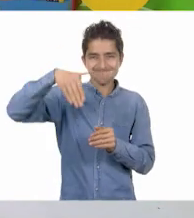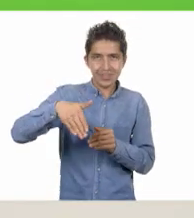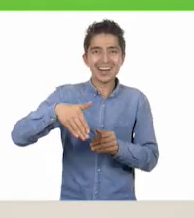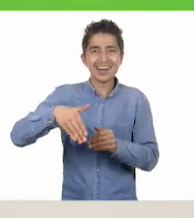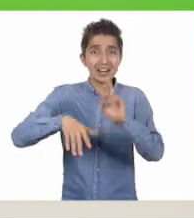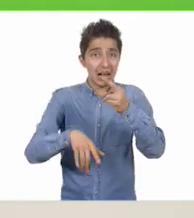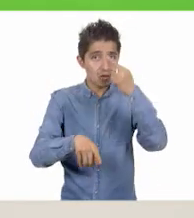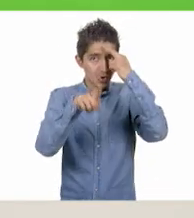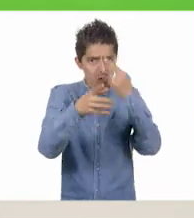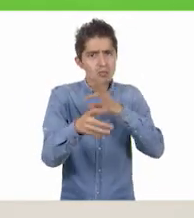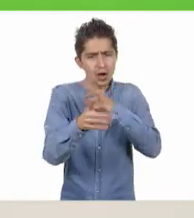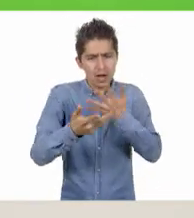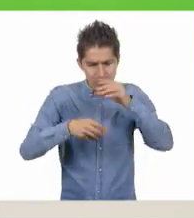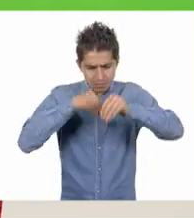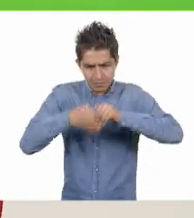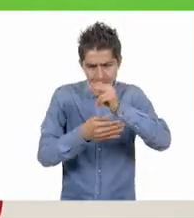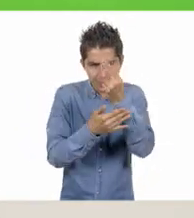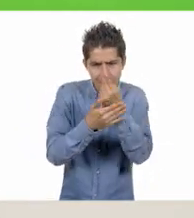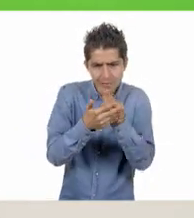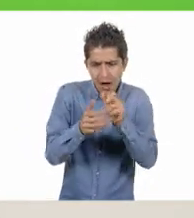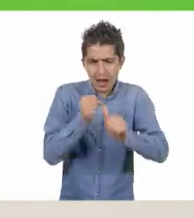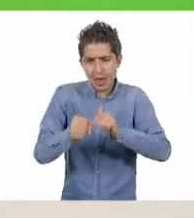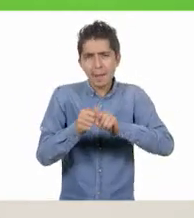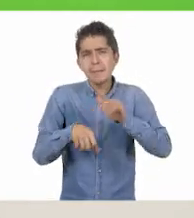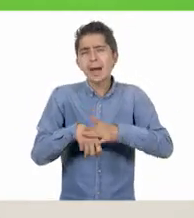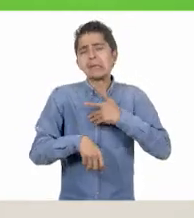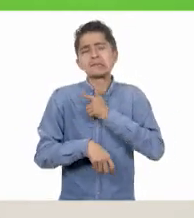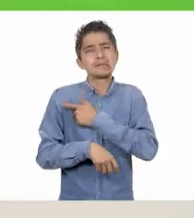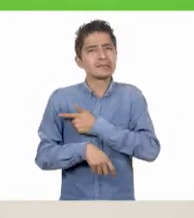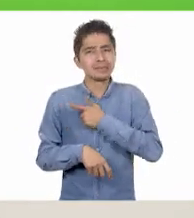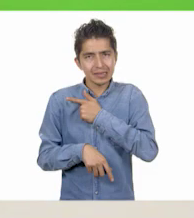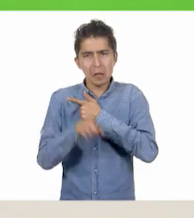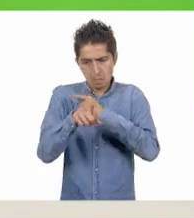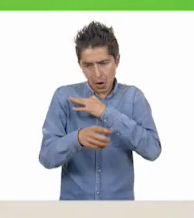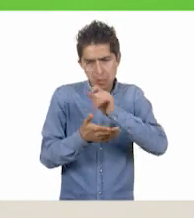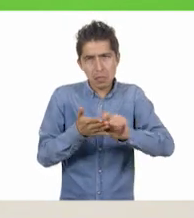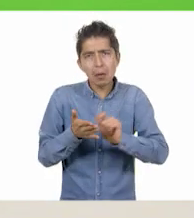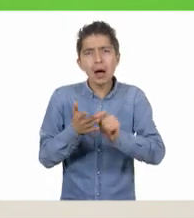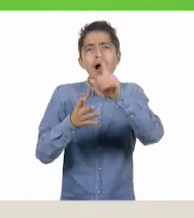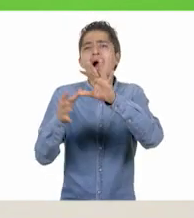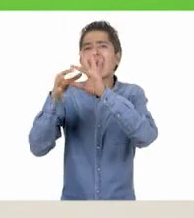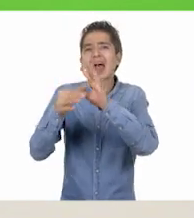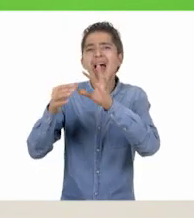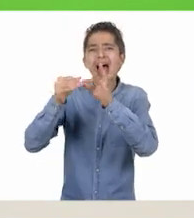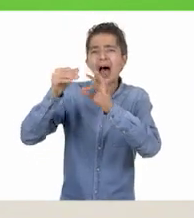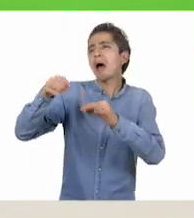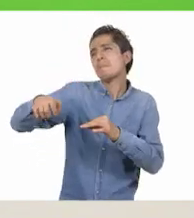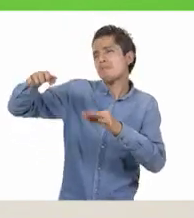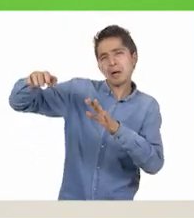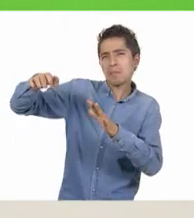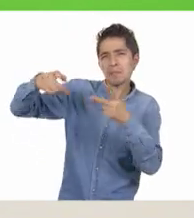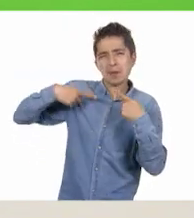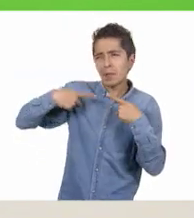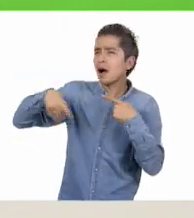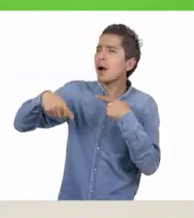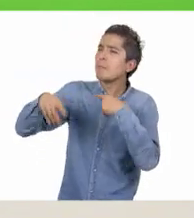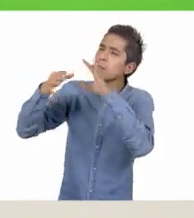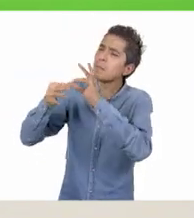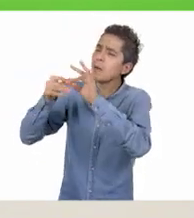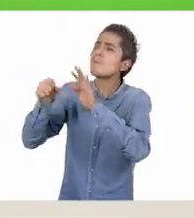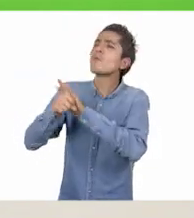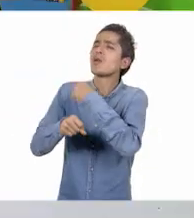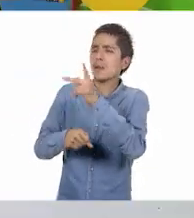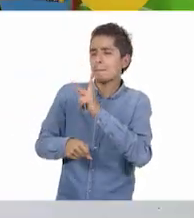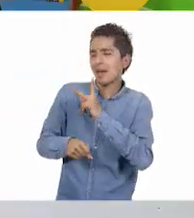casa puedes elaborar un dibujo sobre el animal que más te gusta y explicar al adulto que te acompaña por qué es tu favorito.